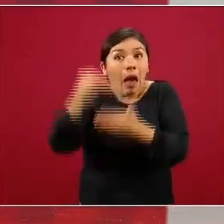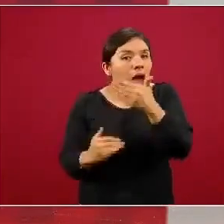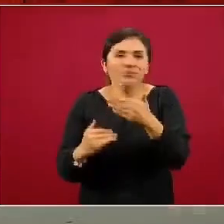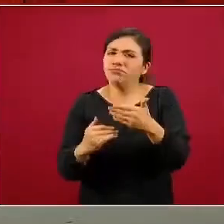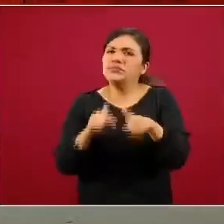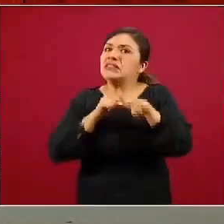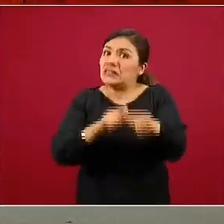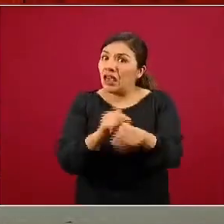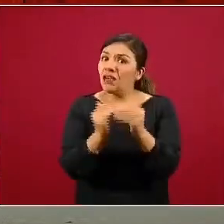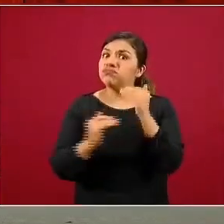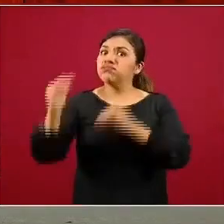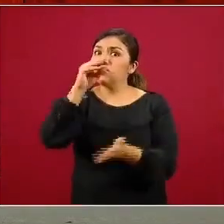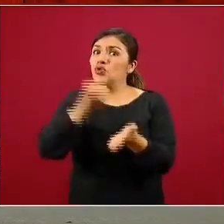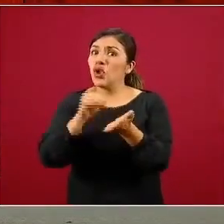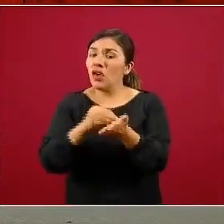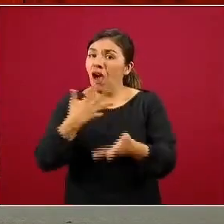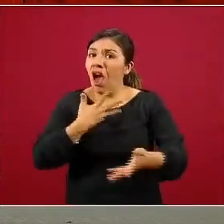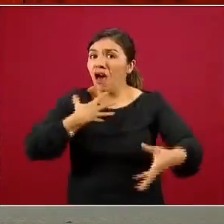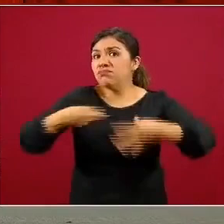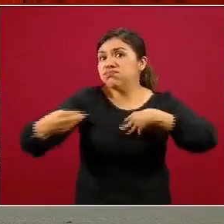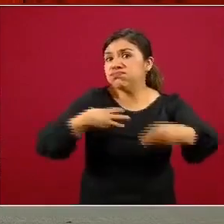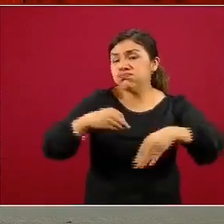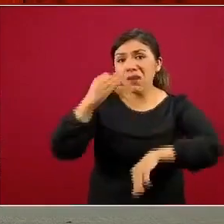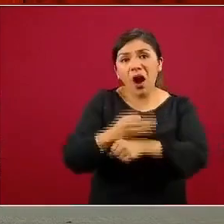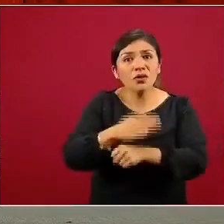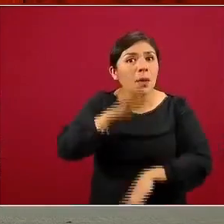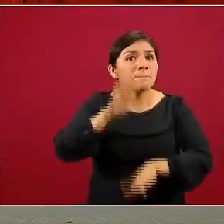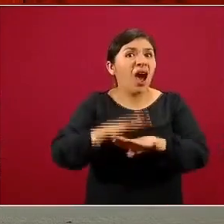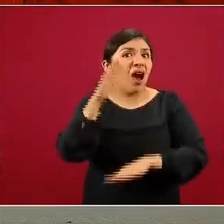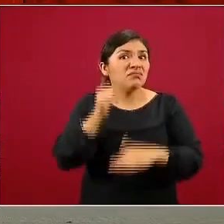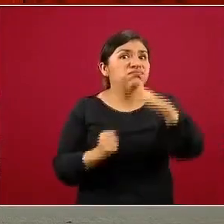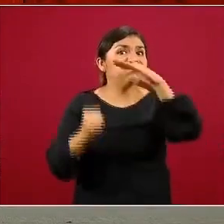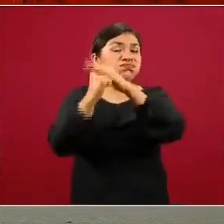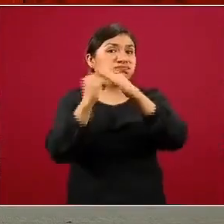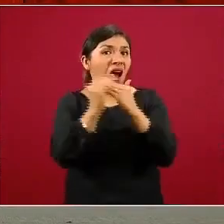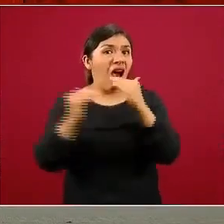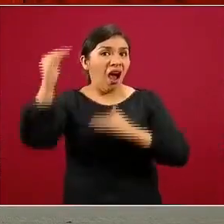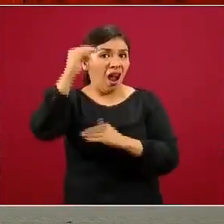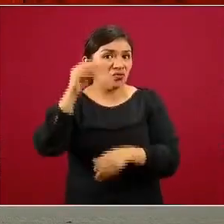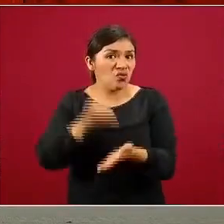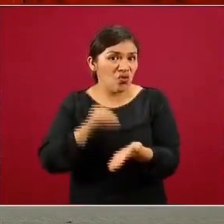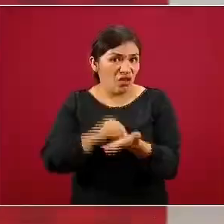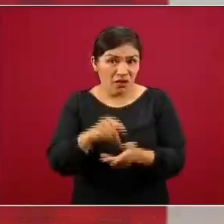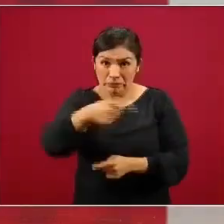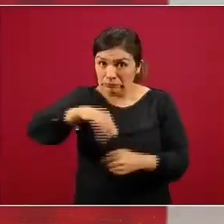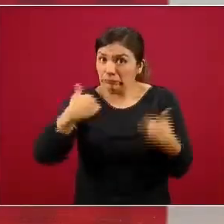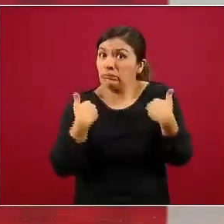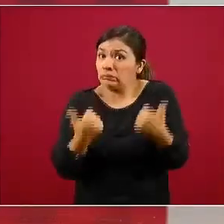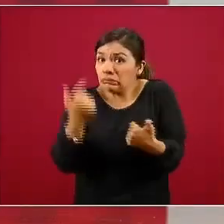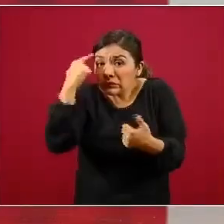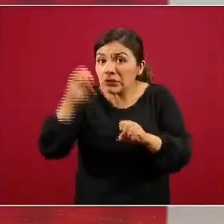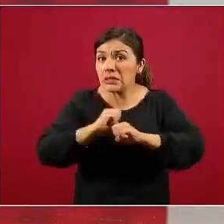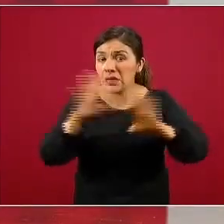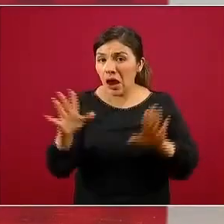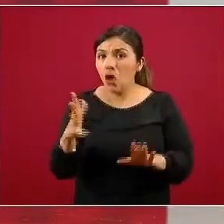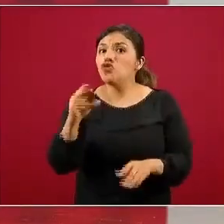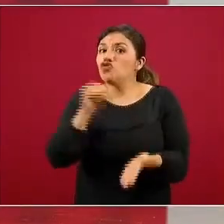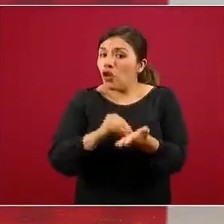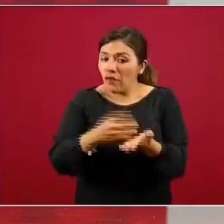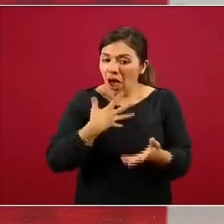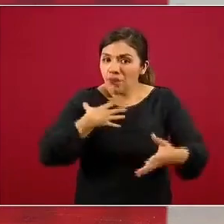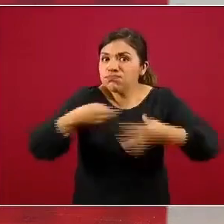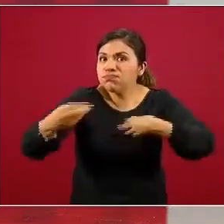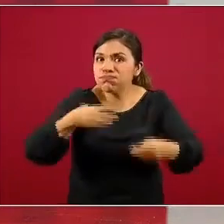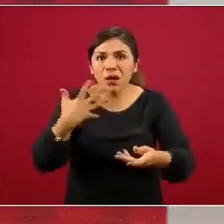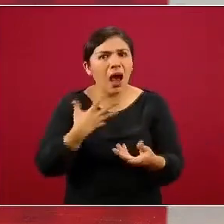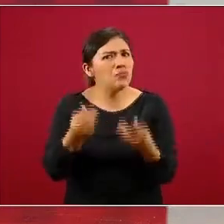epidemia sigue activa. La epidemia, de hecho, está en su momento más alto. Que quede muy claro. Sigue habiendo contagios,